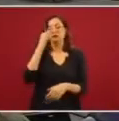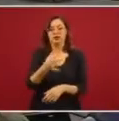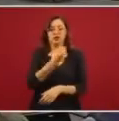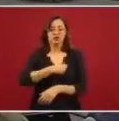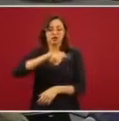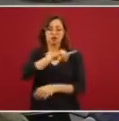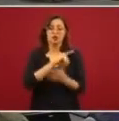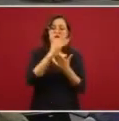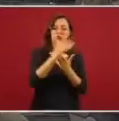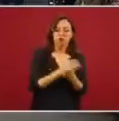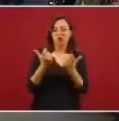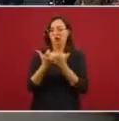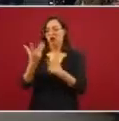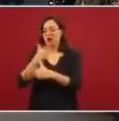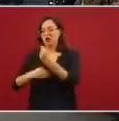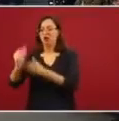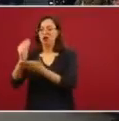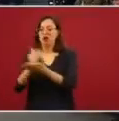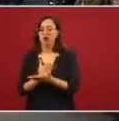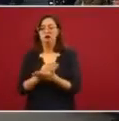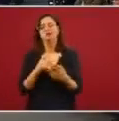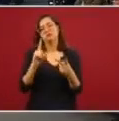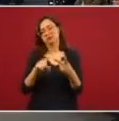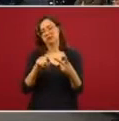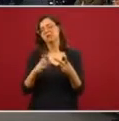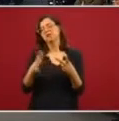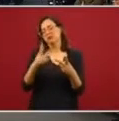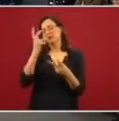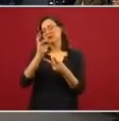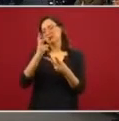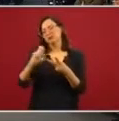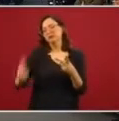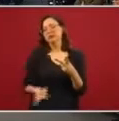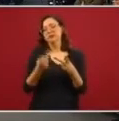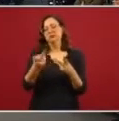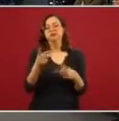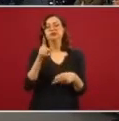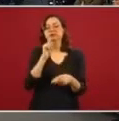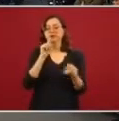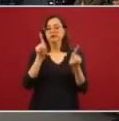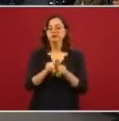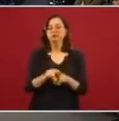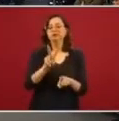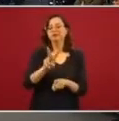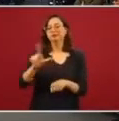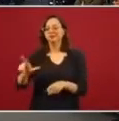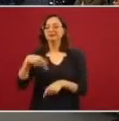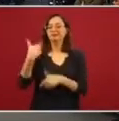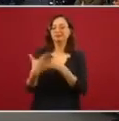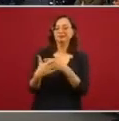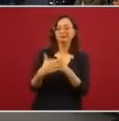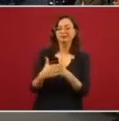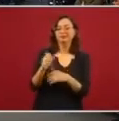y el daño a la economía gracias más o menos me contesta la siguiente que le quería hacer el vive latino este fin de semana me imagino que